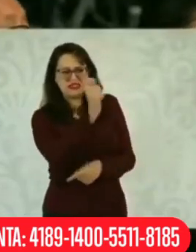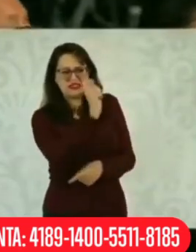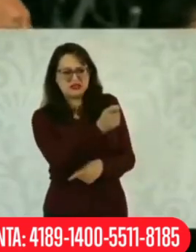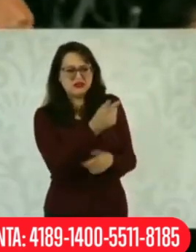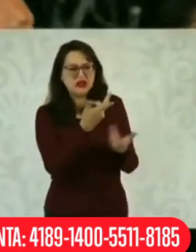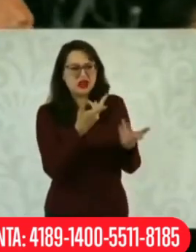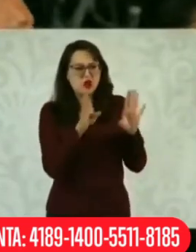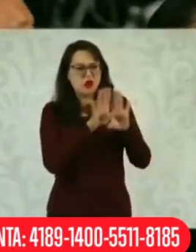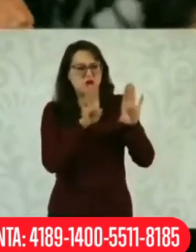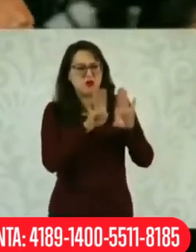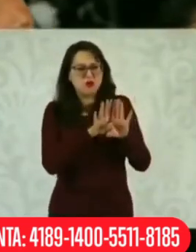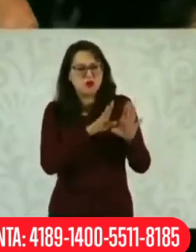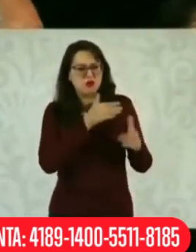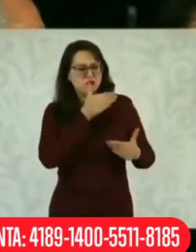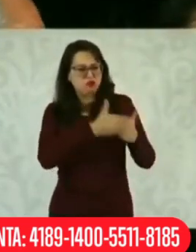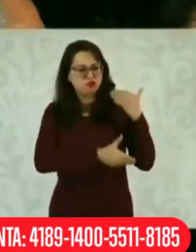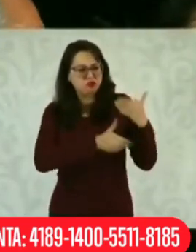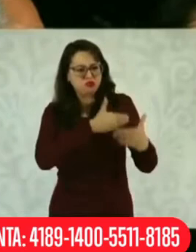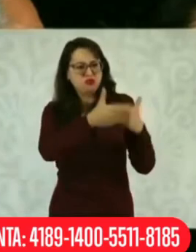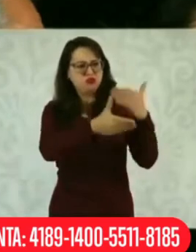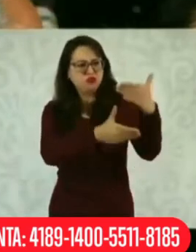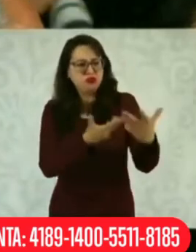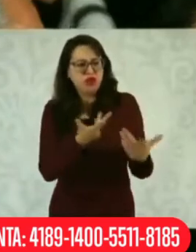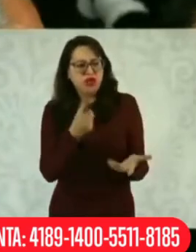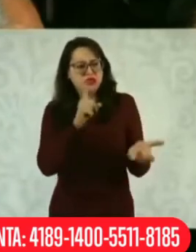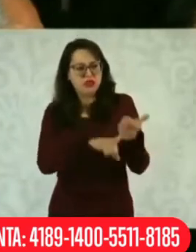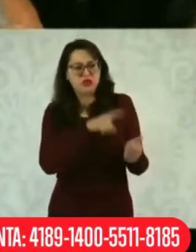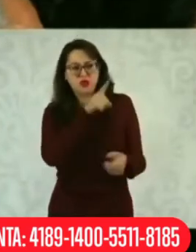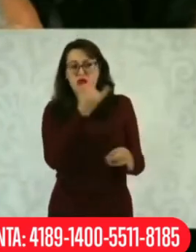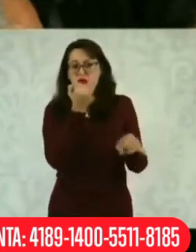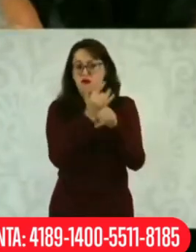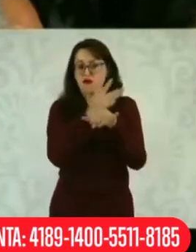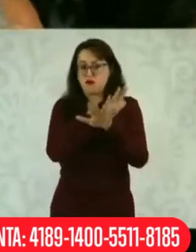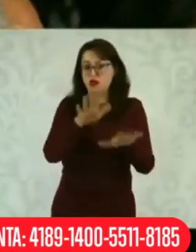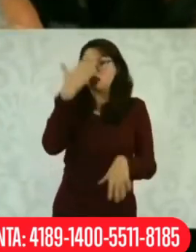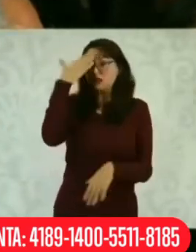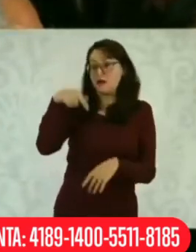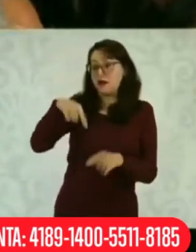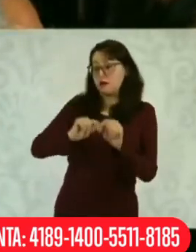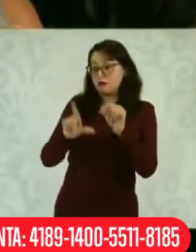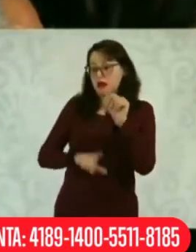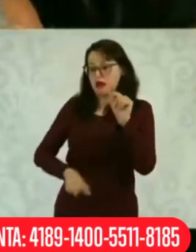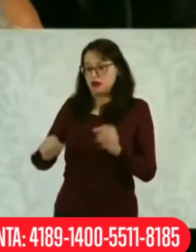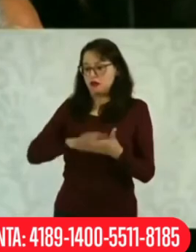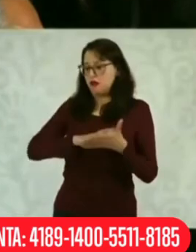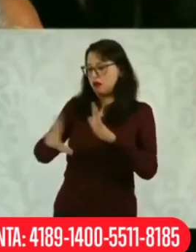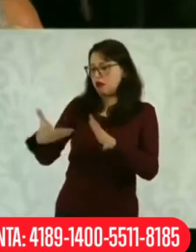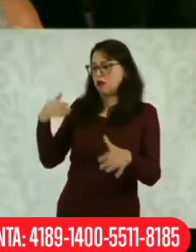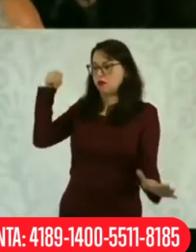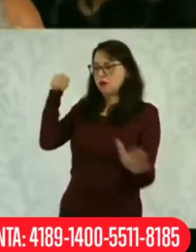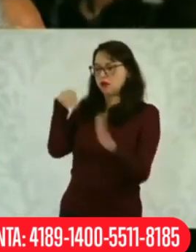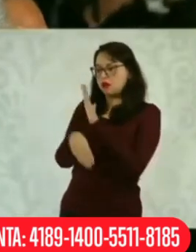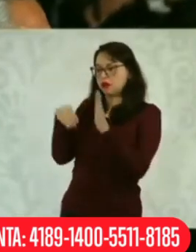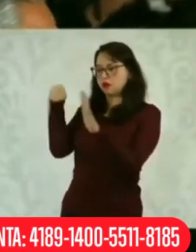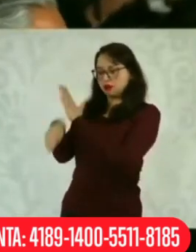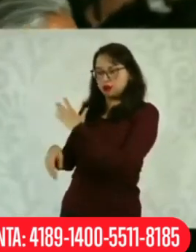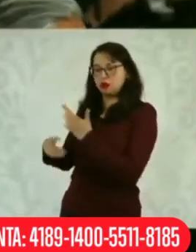fue degenerando la situación de crisis de violencia en el país y cuáles fueron las razones. Después, sí, México mostró